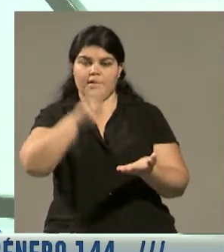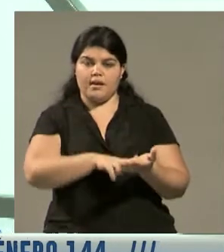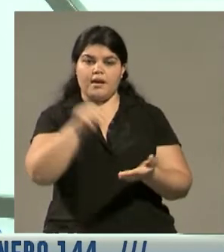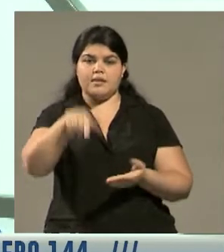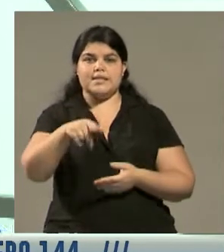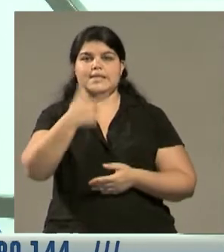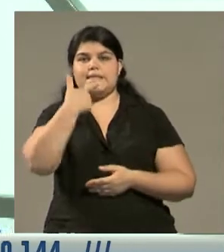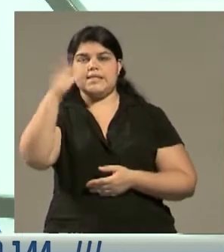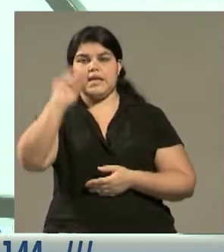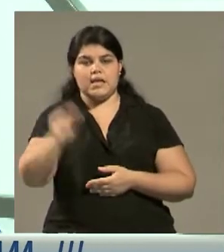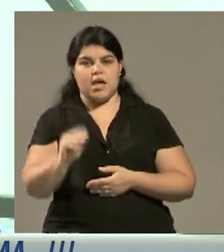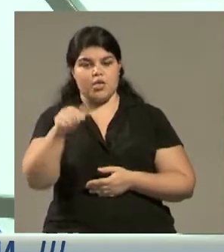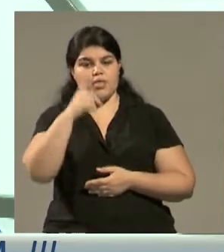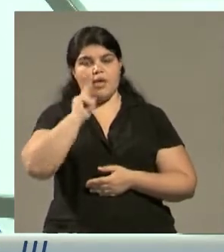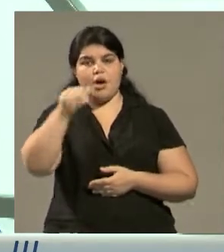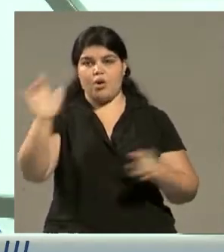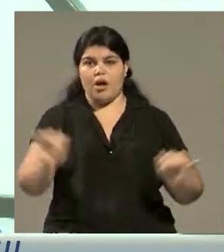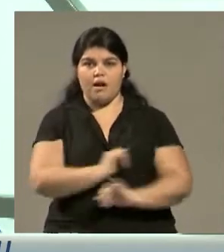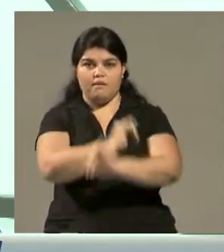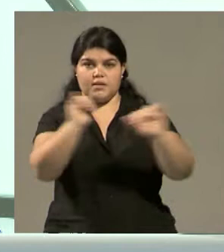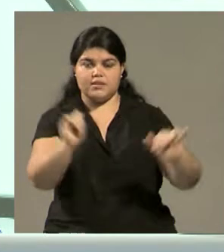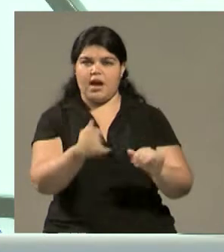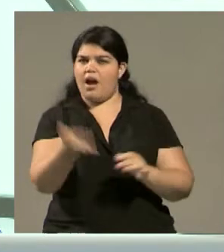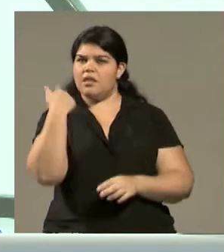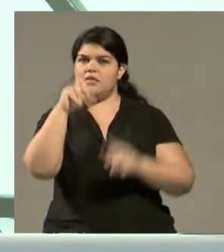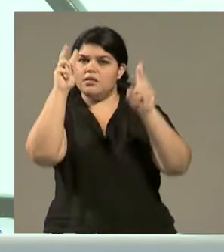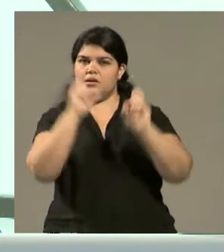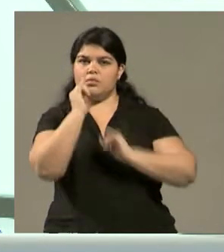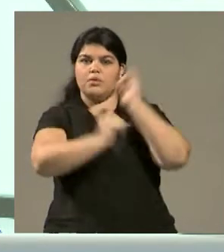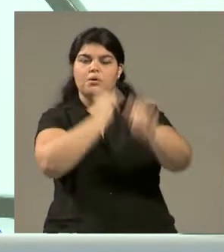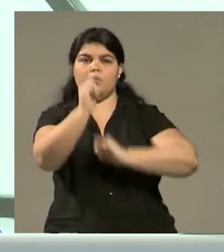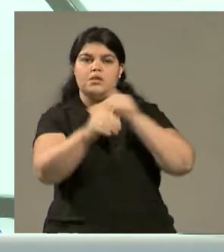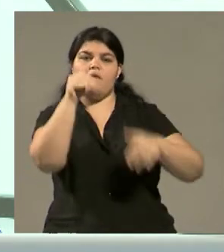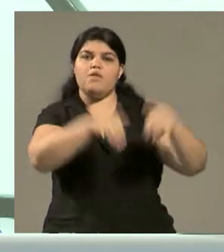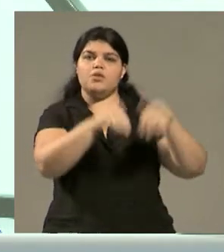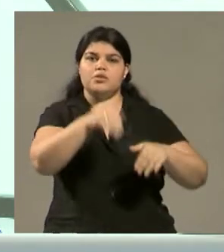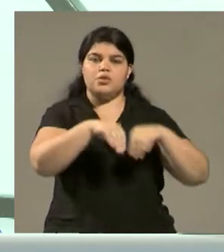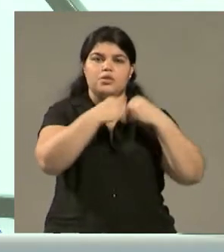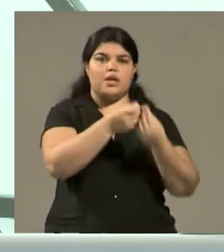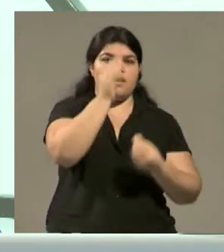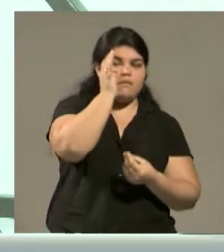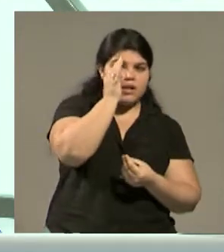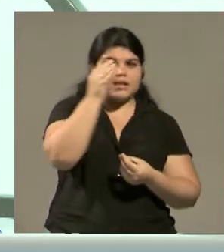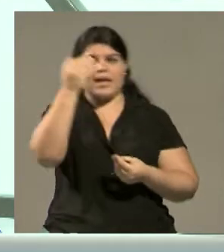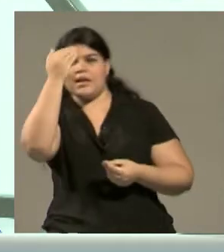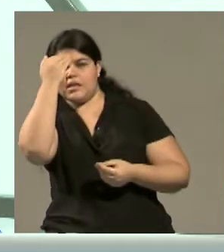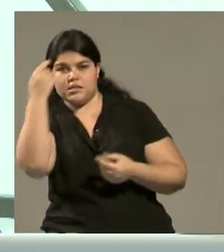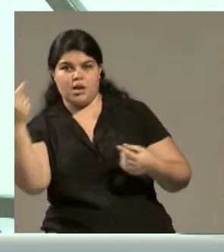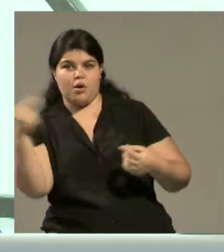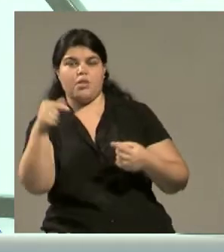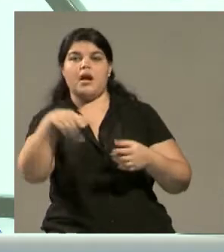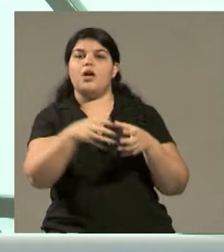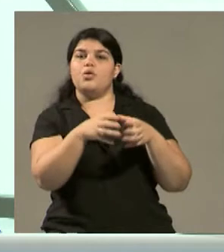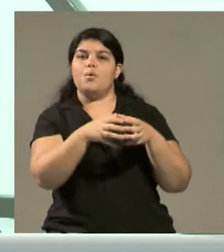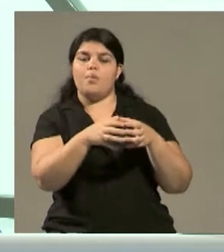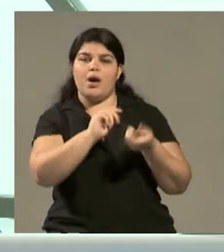ratificó en la jornada de hoy. Te lo comentábamos en los títulos, la votación fue de 20 a 15 con el apoyo del bloque